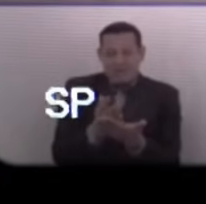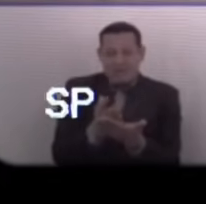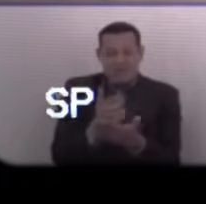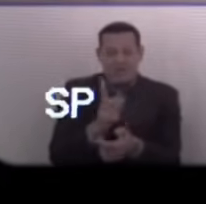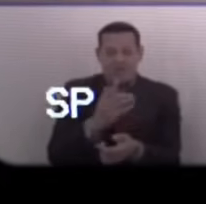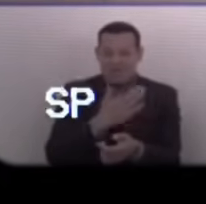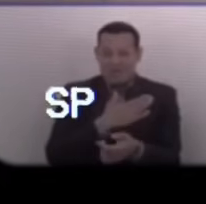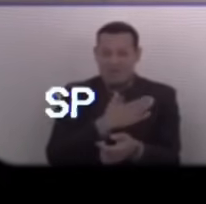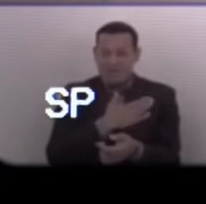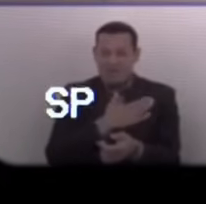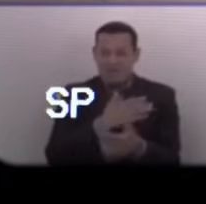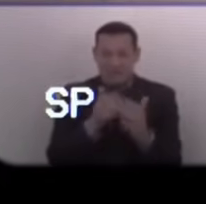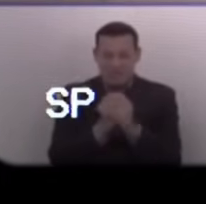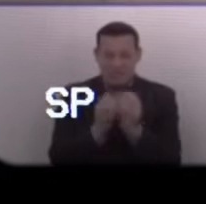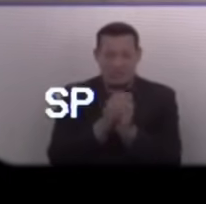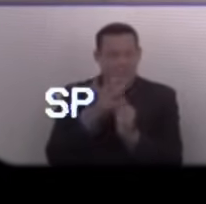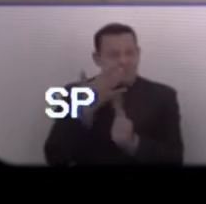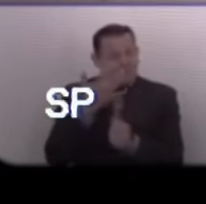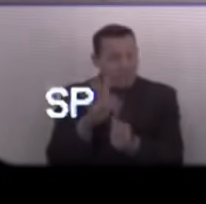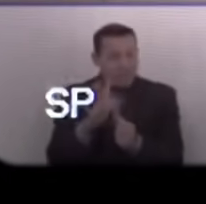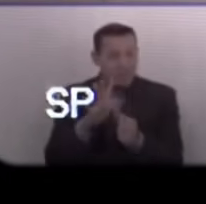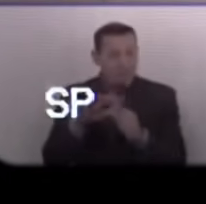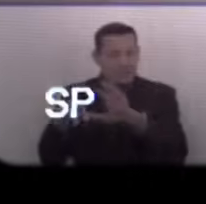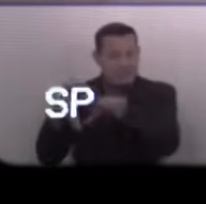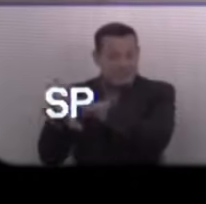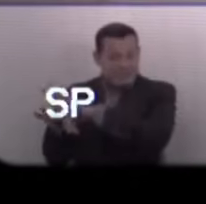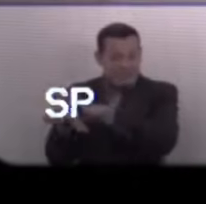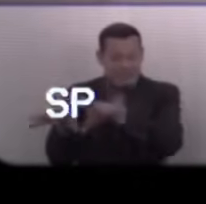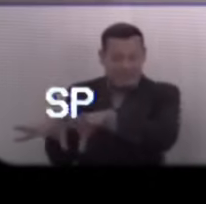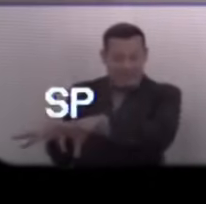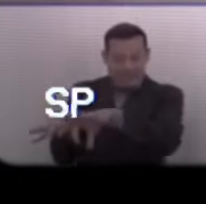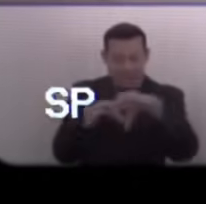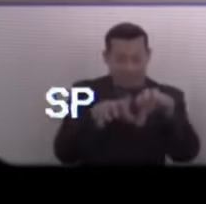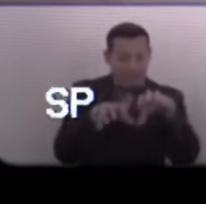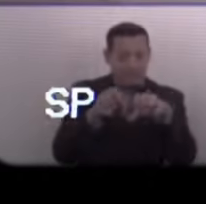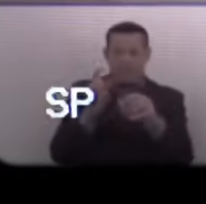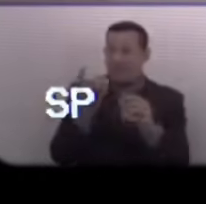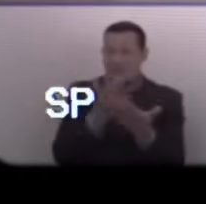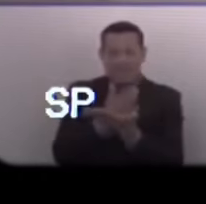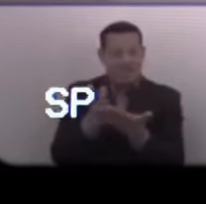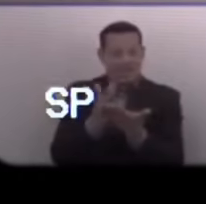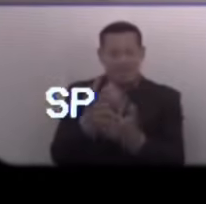tenga pruebas se ha ido a sacar, a nadie.